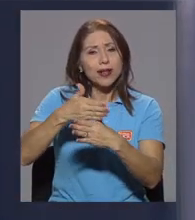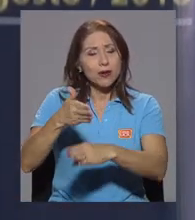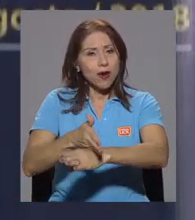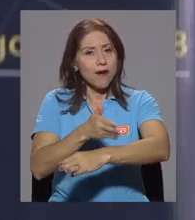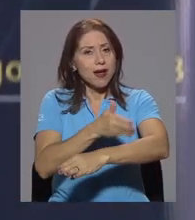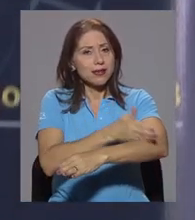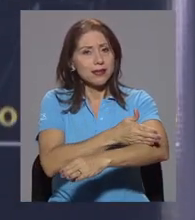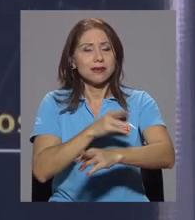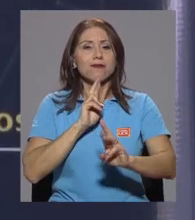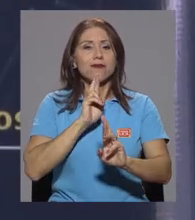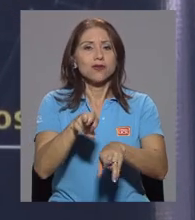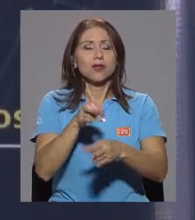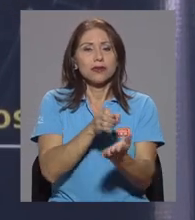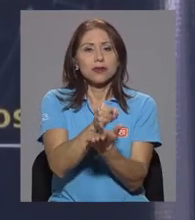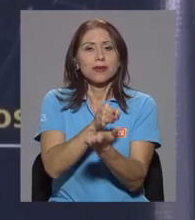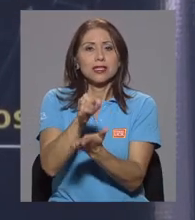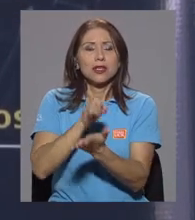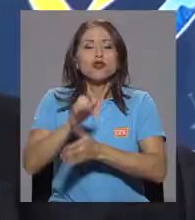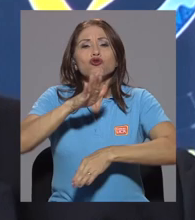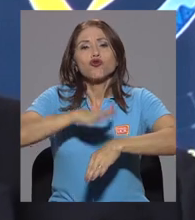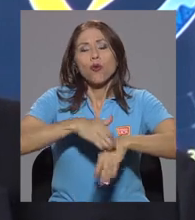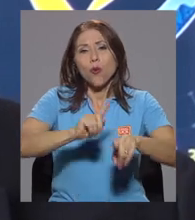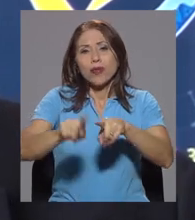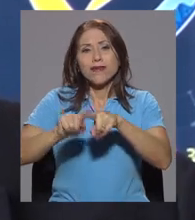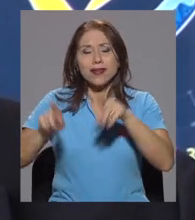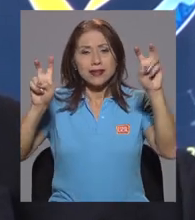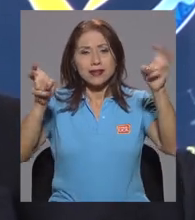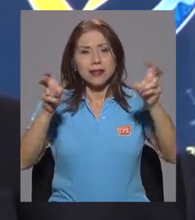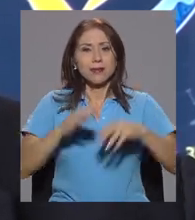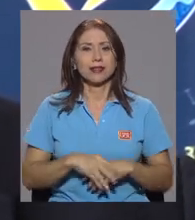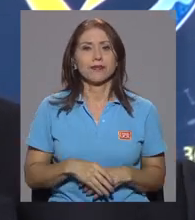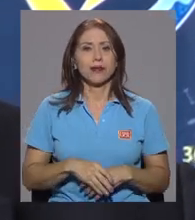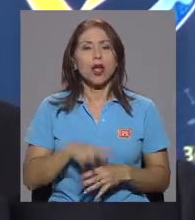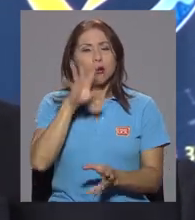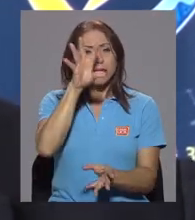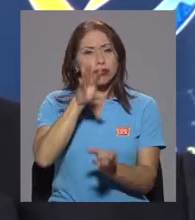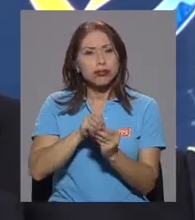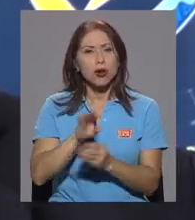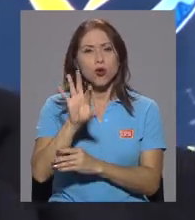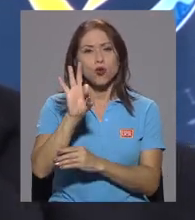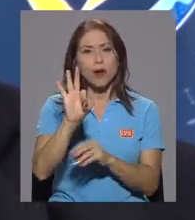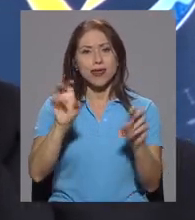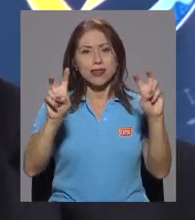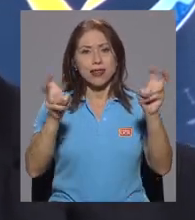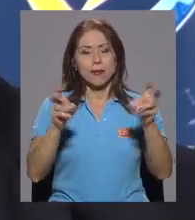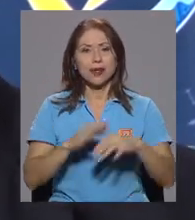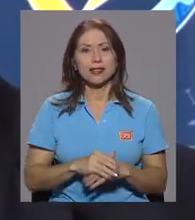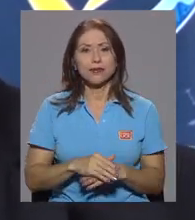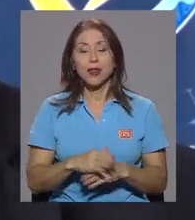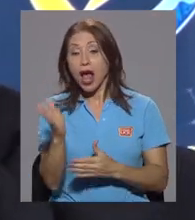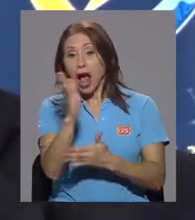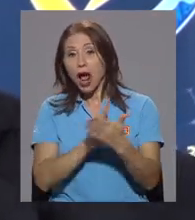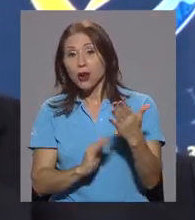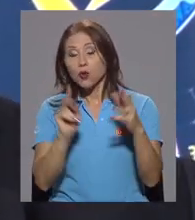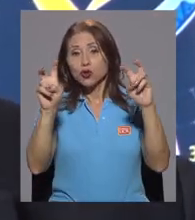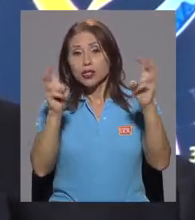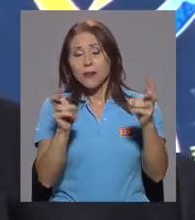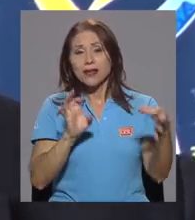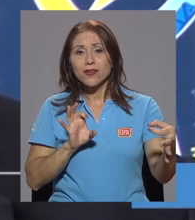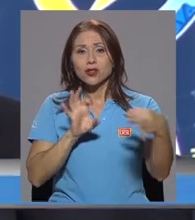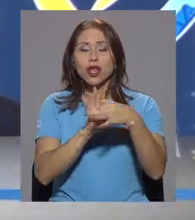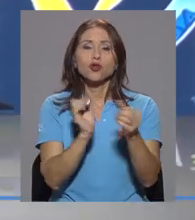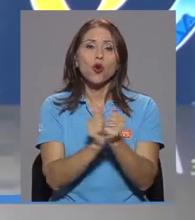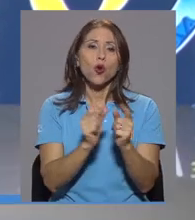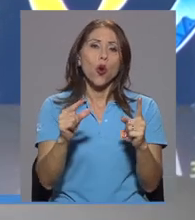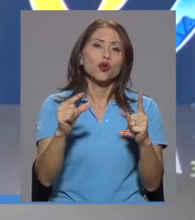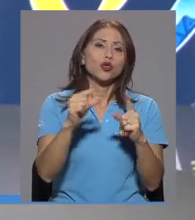investigaciones en torno a diferentes temas. Los temas son 9. Algunos de ellos tienen que ver con el concepto, la